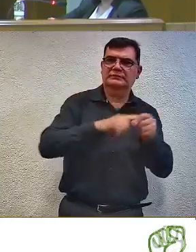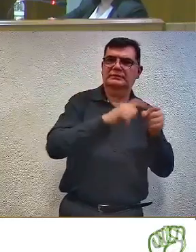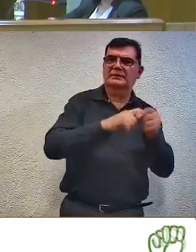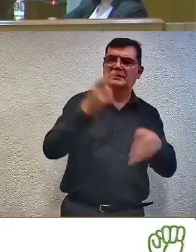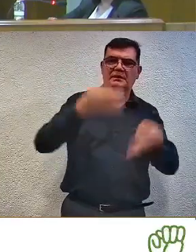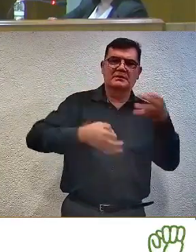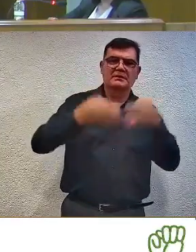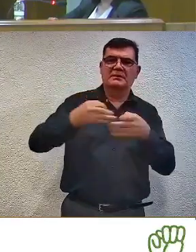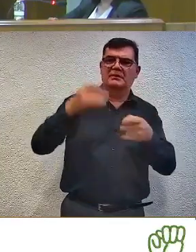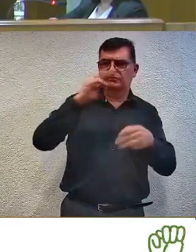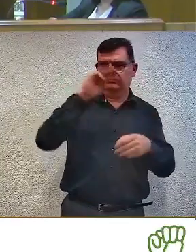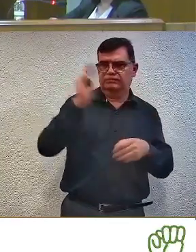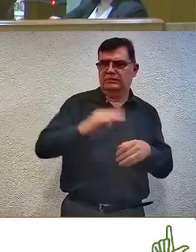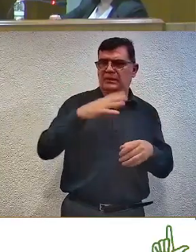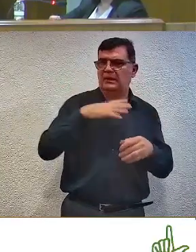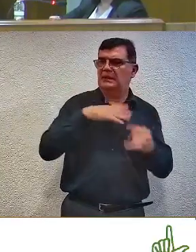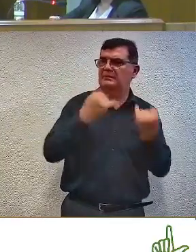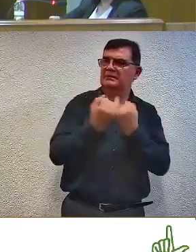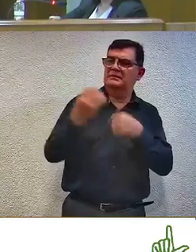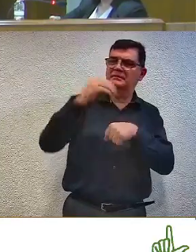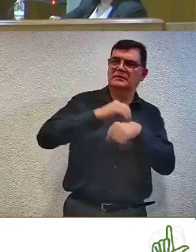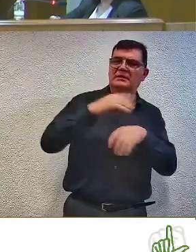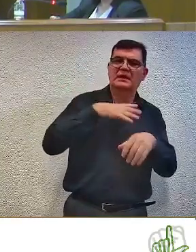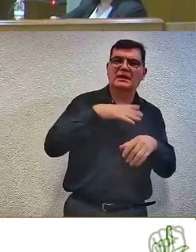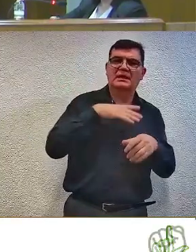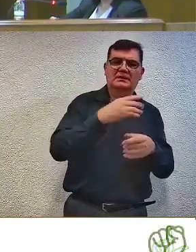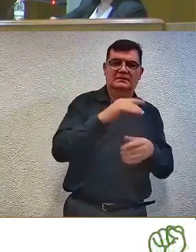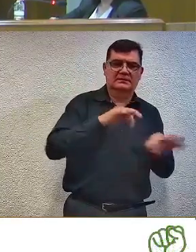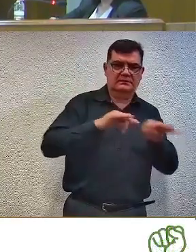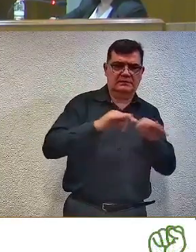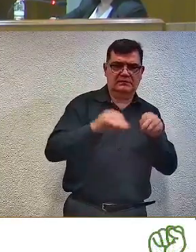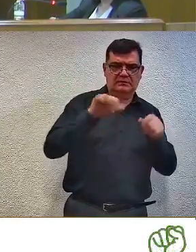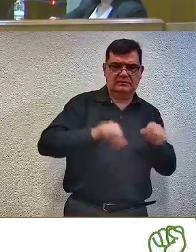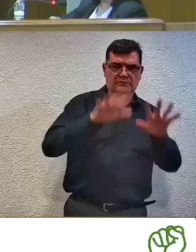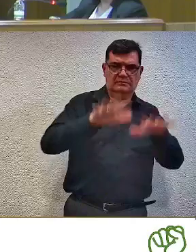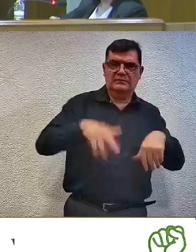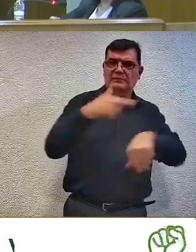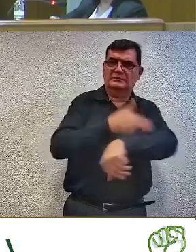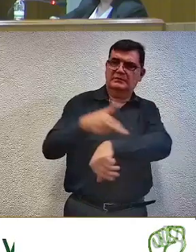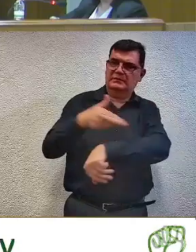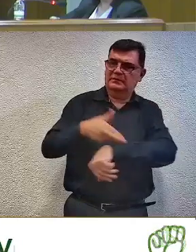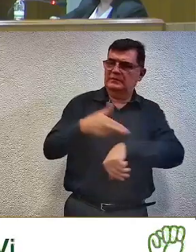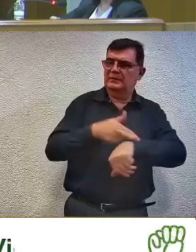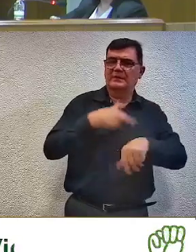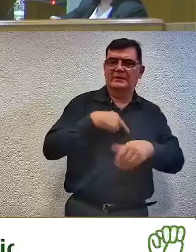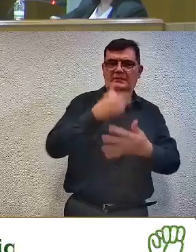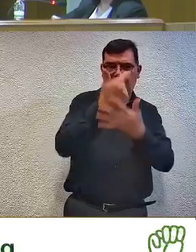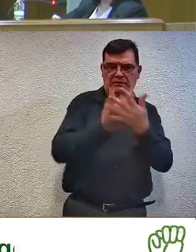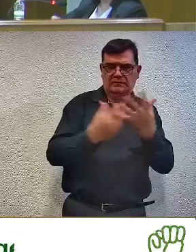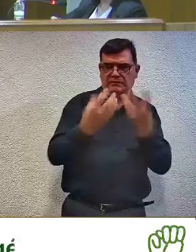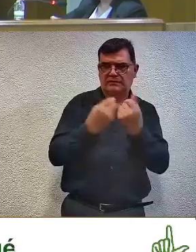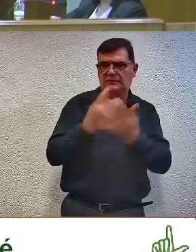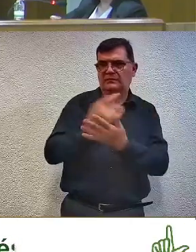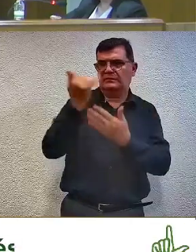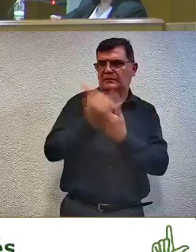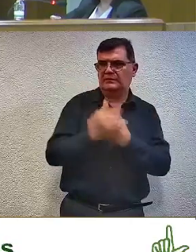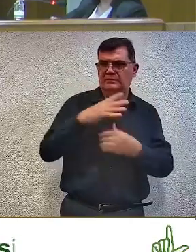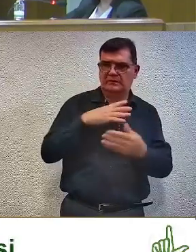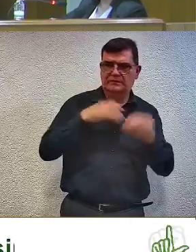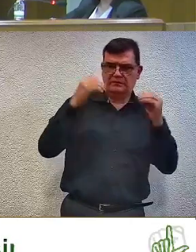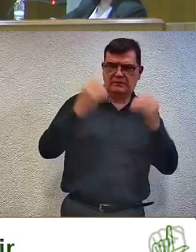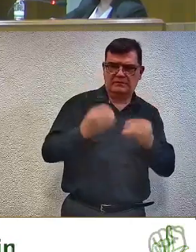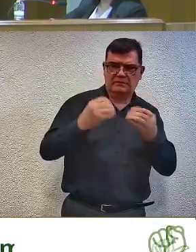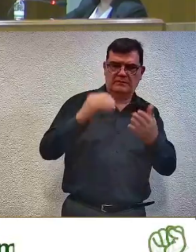Magistrada, magistrados, a efecto de agilizar los trabajos de la presente sesión de resolución, las cuentas de los proyectos que nos ocupan